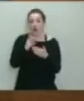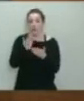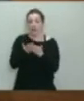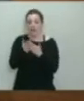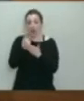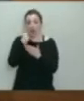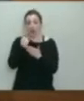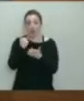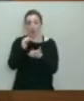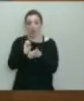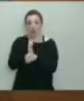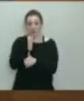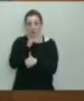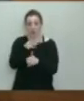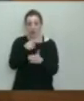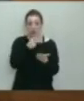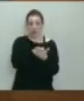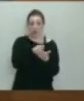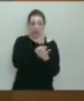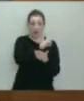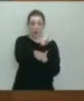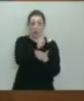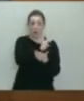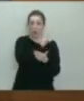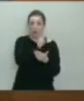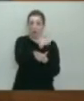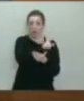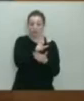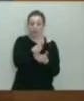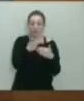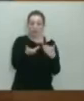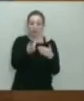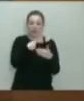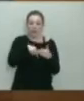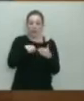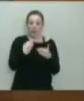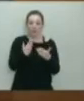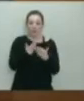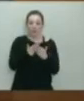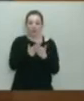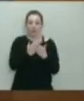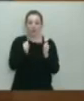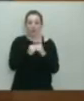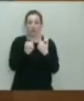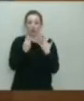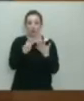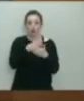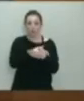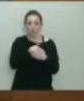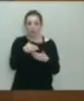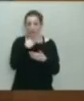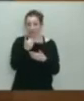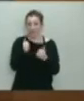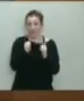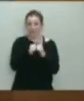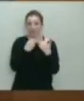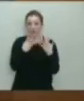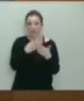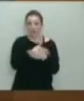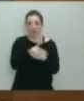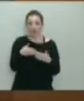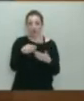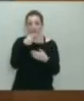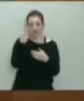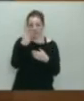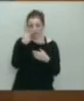banco para pagar a proveedores. Tenemos que solicitar 28 millones, casi 29 millones de intereses